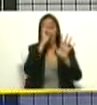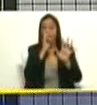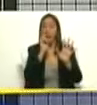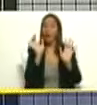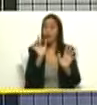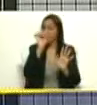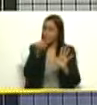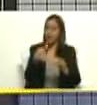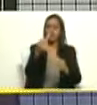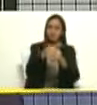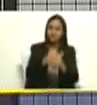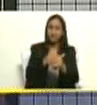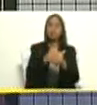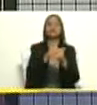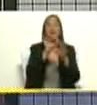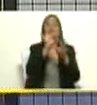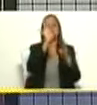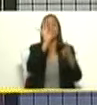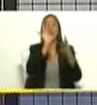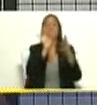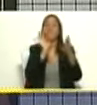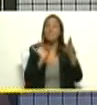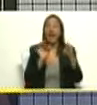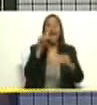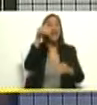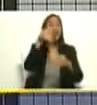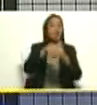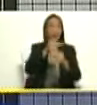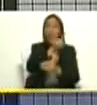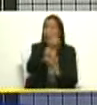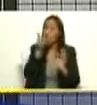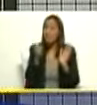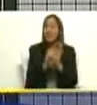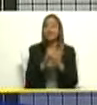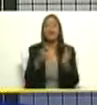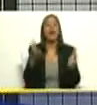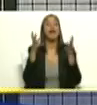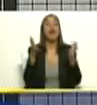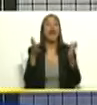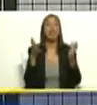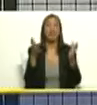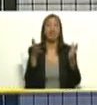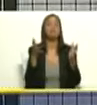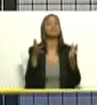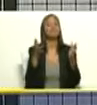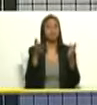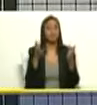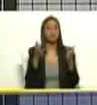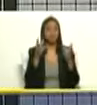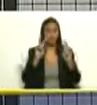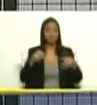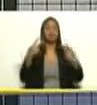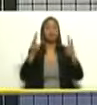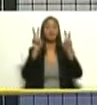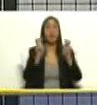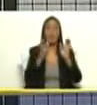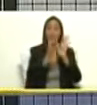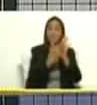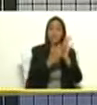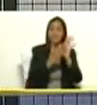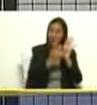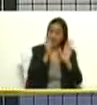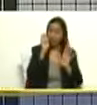mitad sea era megaelecciones con el mandato de la nueva constitución y la elecciones tuvo un